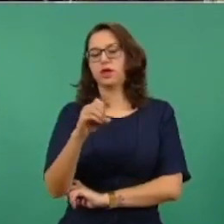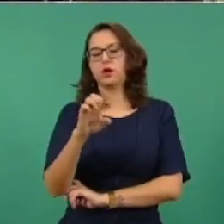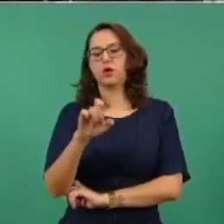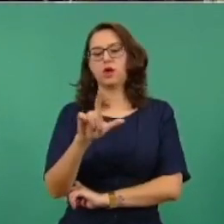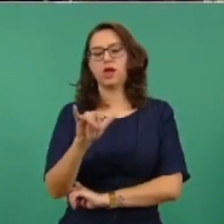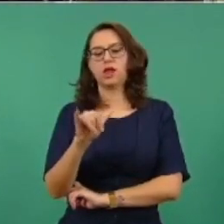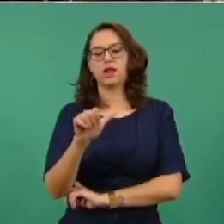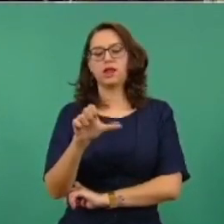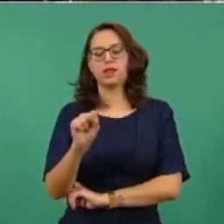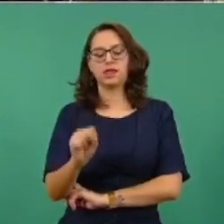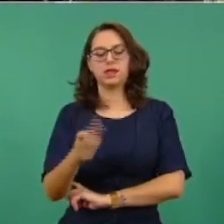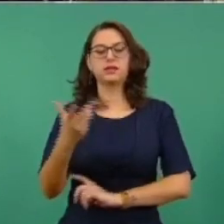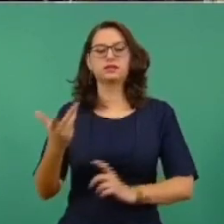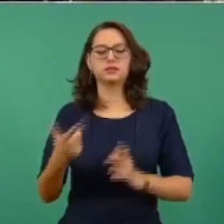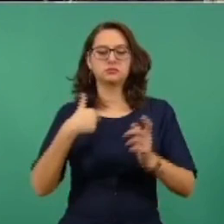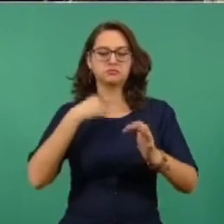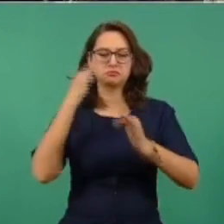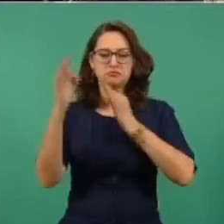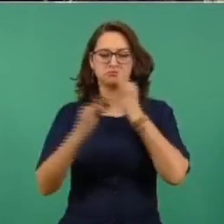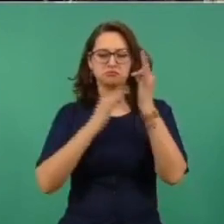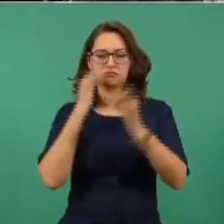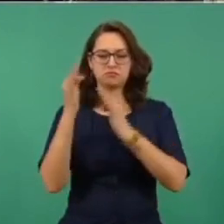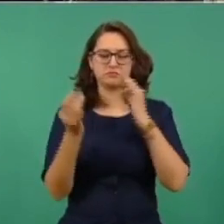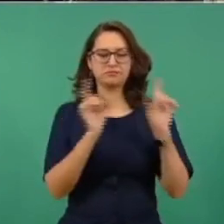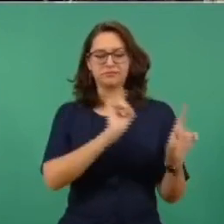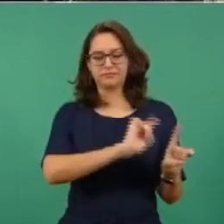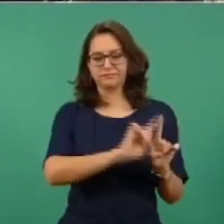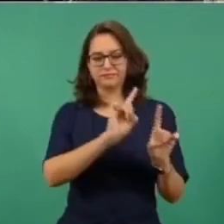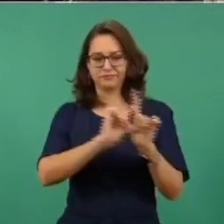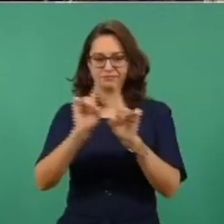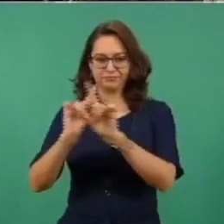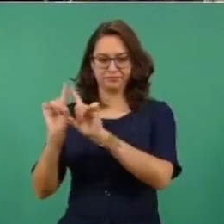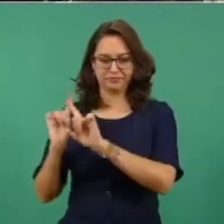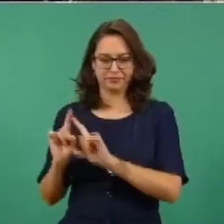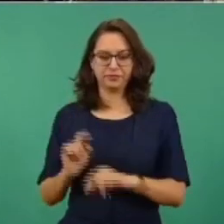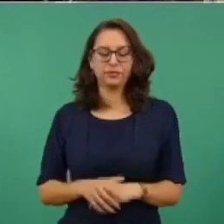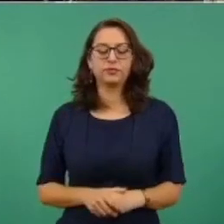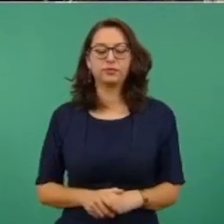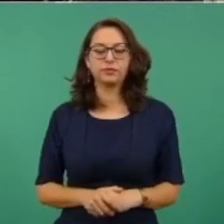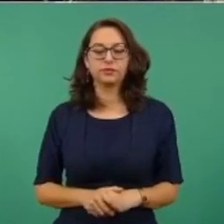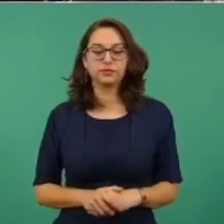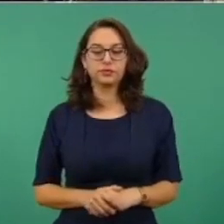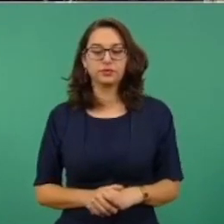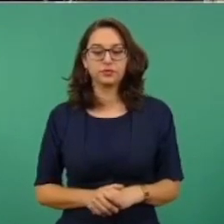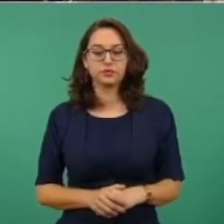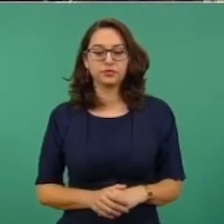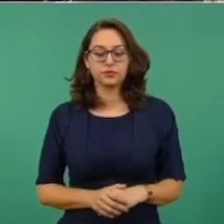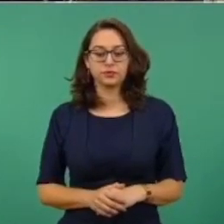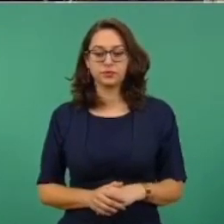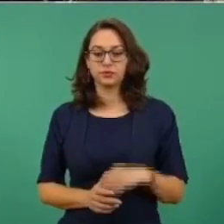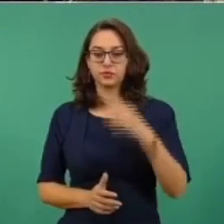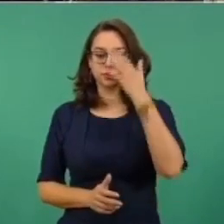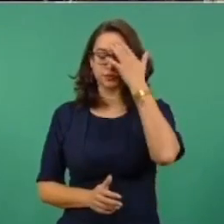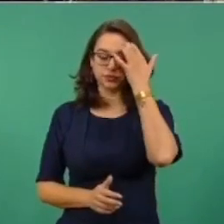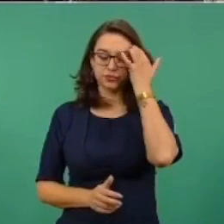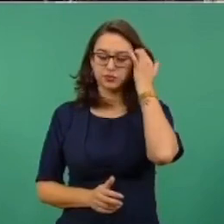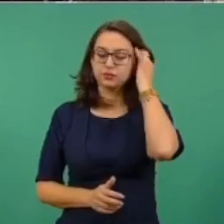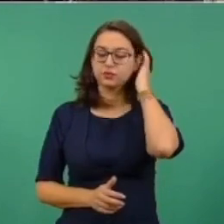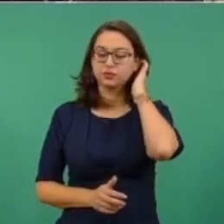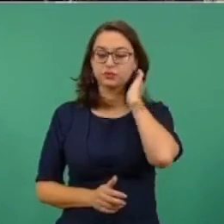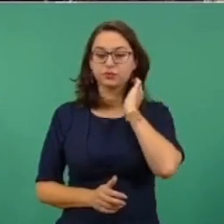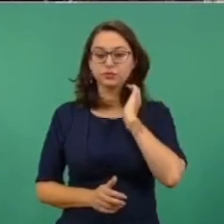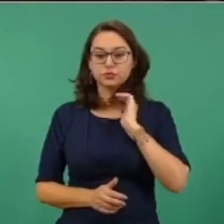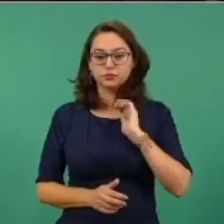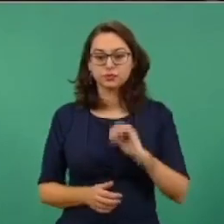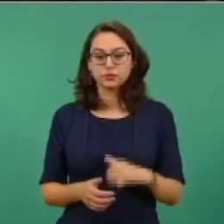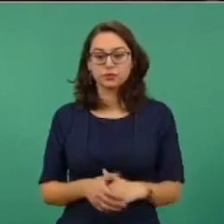Roo, Diario Basta en la Ciudad de México, del Grupo Cantón. Señor presidente, En días anteriores usted ha